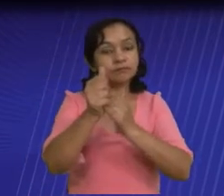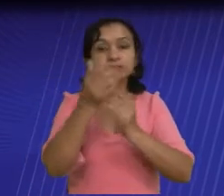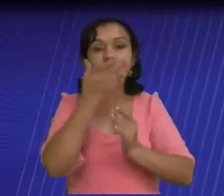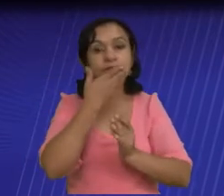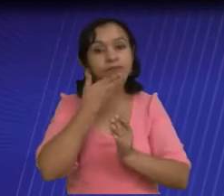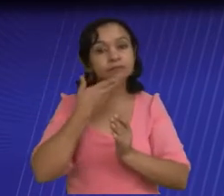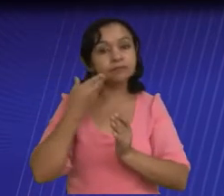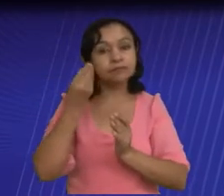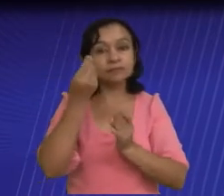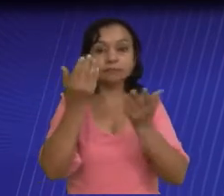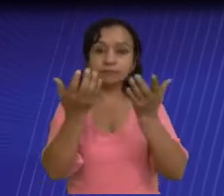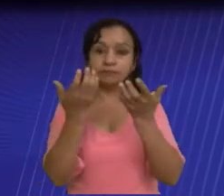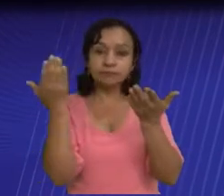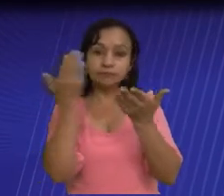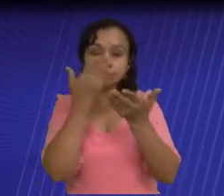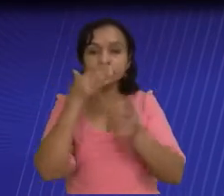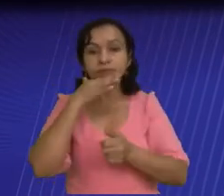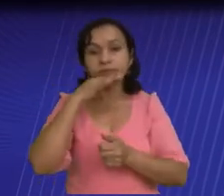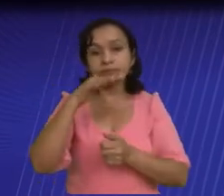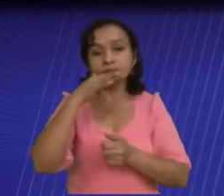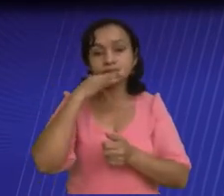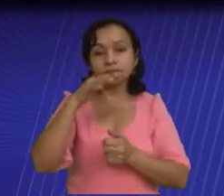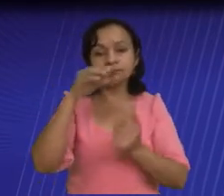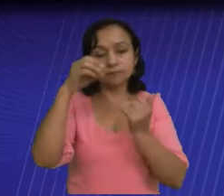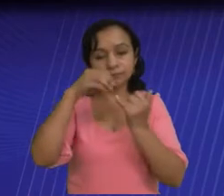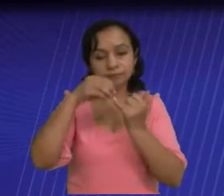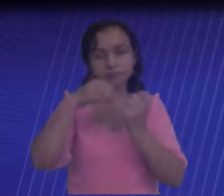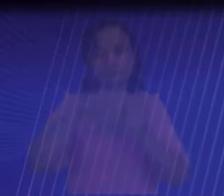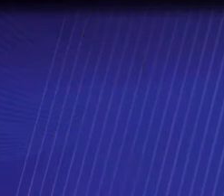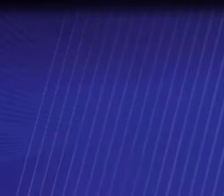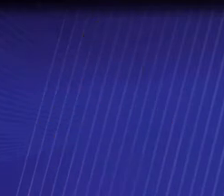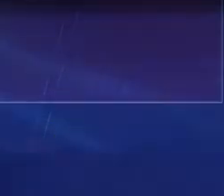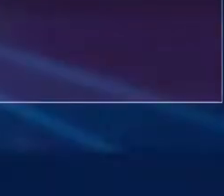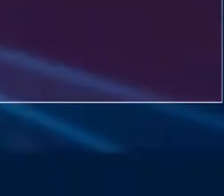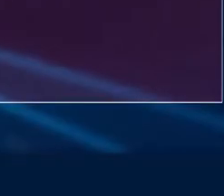jóvenes que aspiran a estudiar inglés en el Tecnológico de Idiomas.